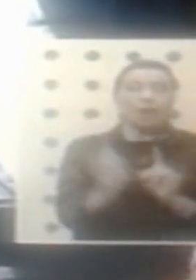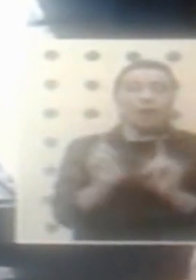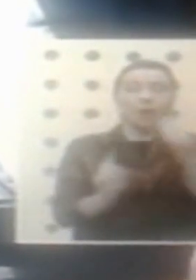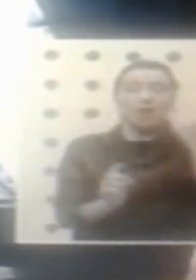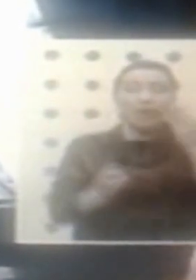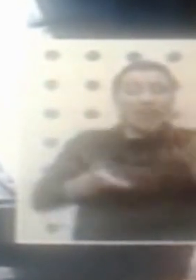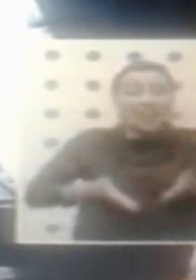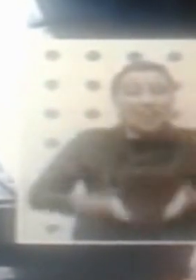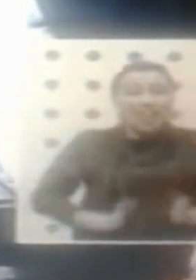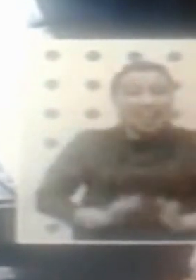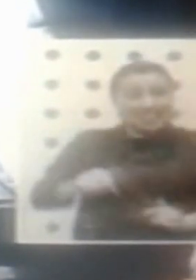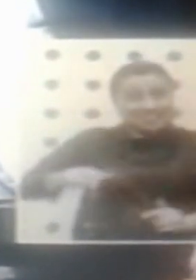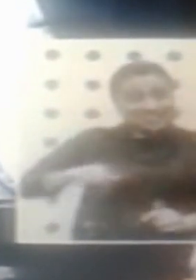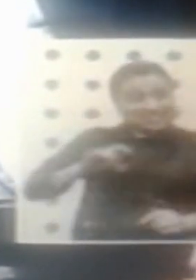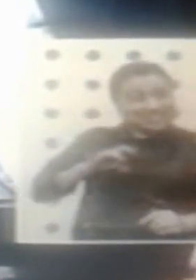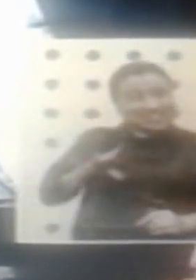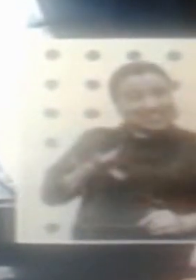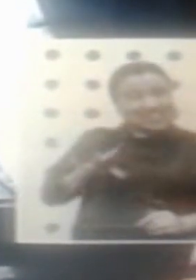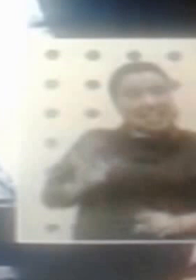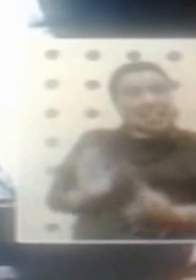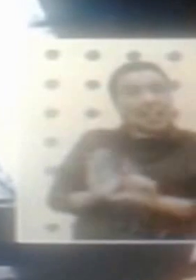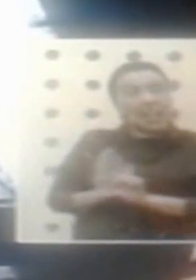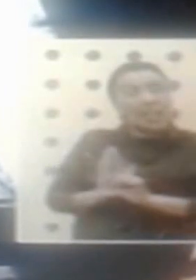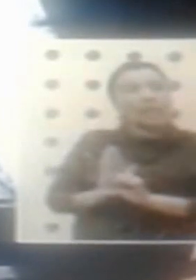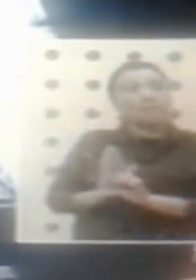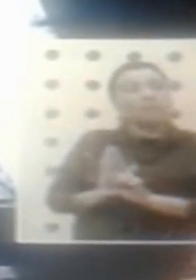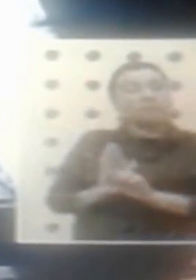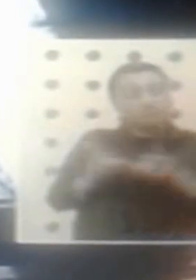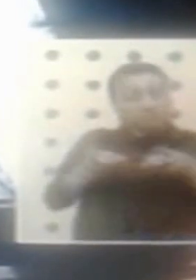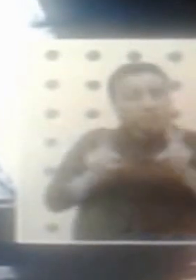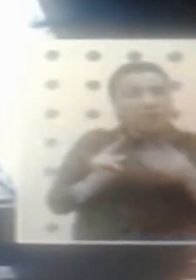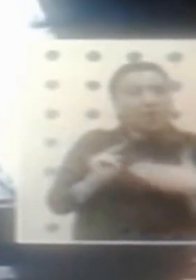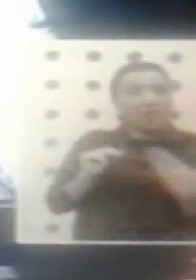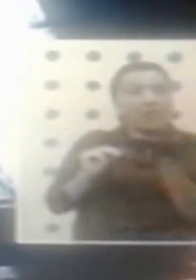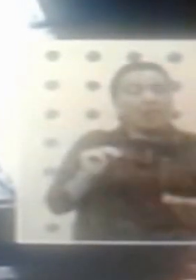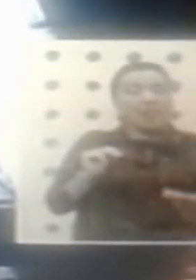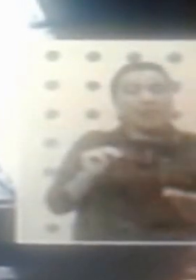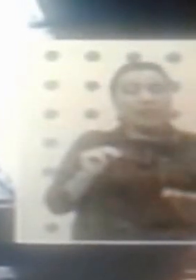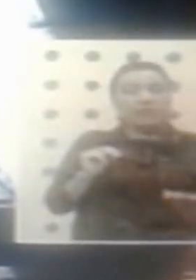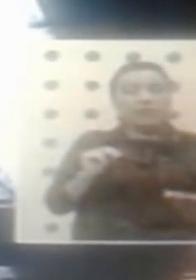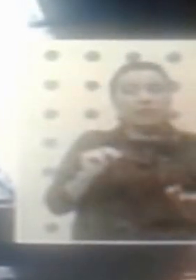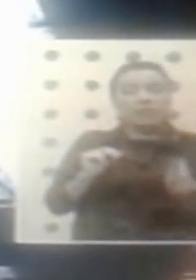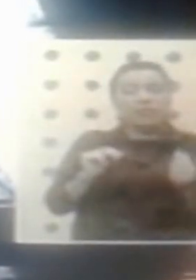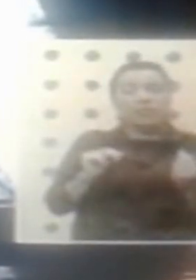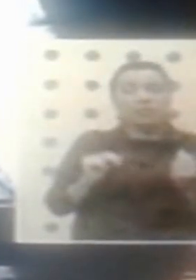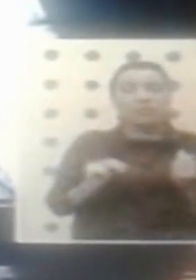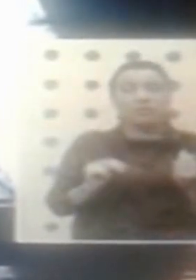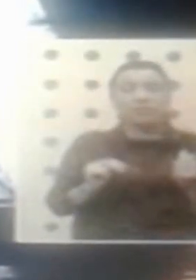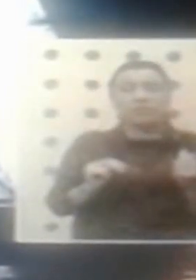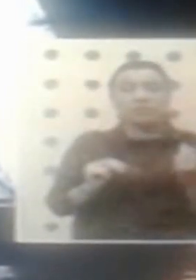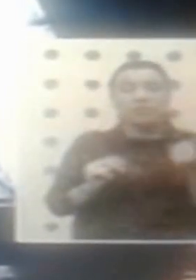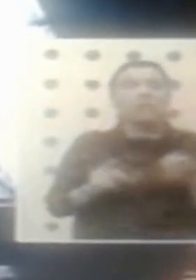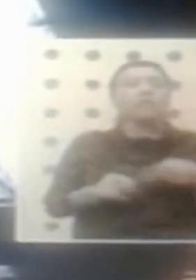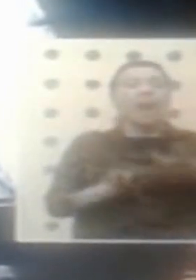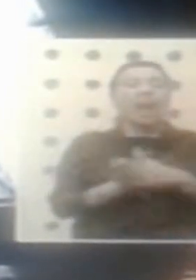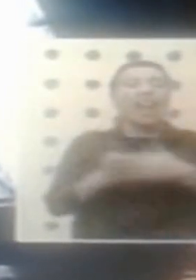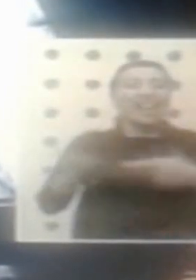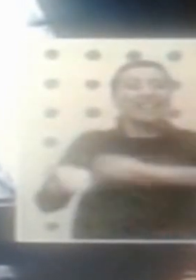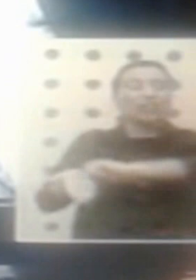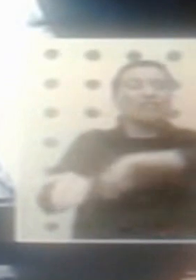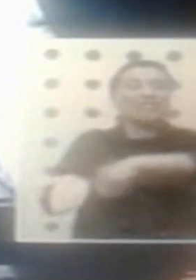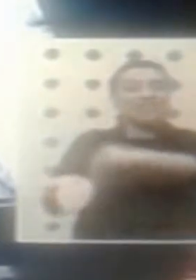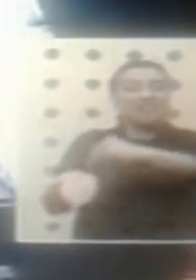niños nacen en Chile, la ley les reconoce el derecho a ser pasado por el registro